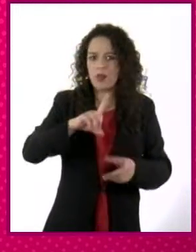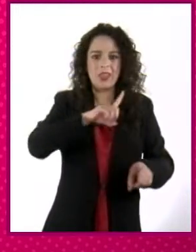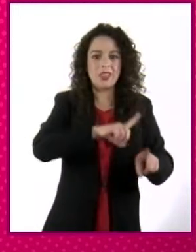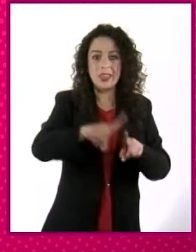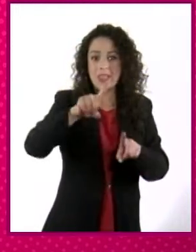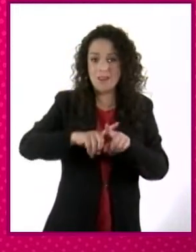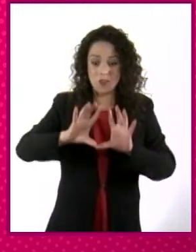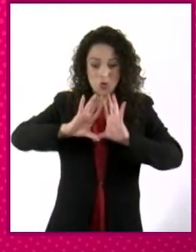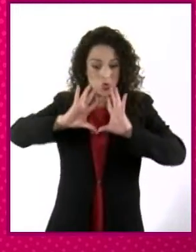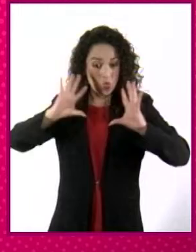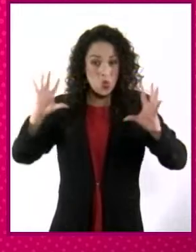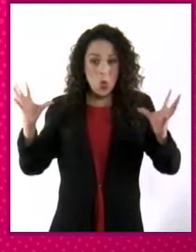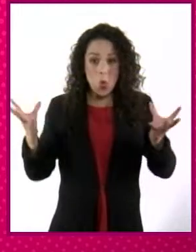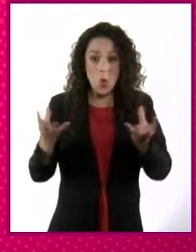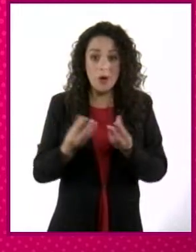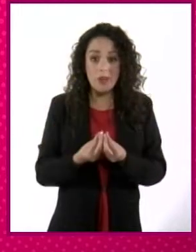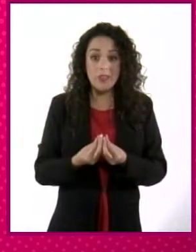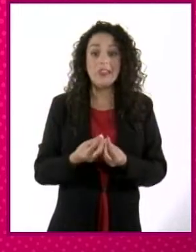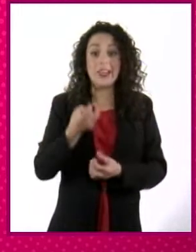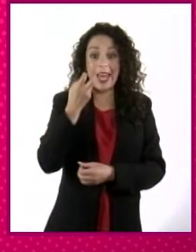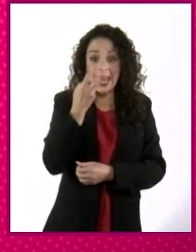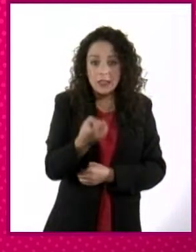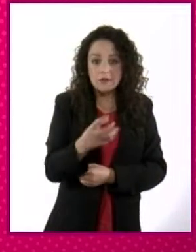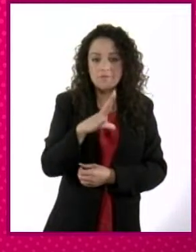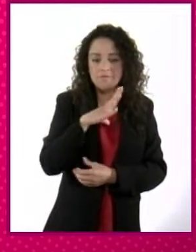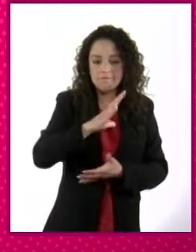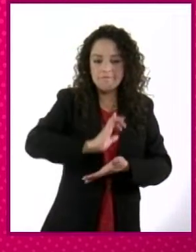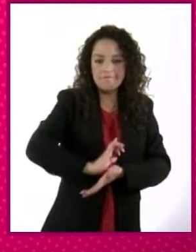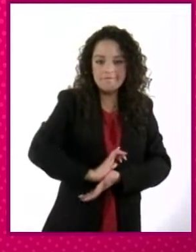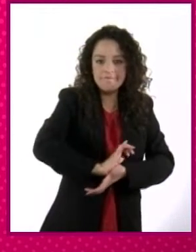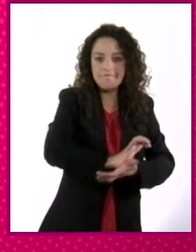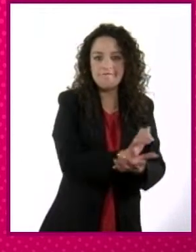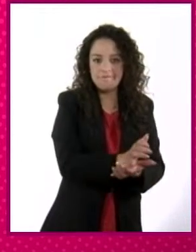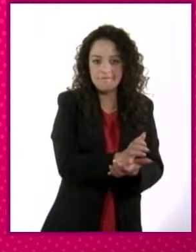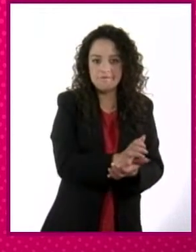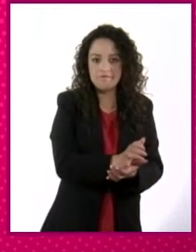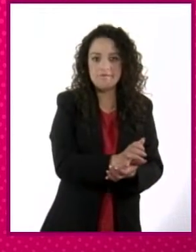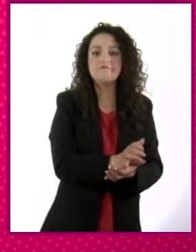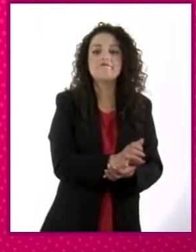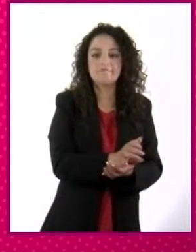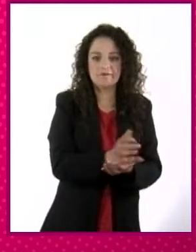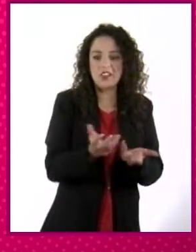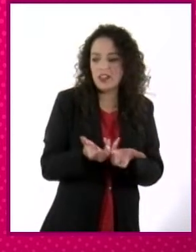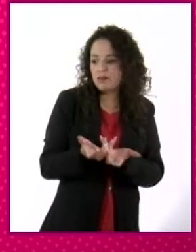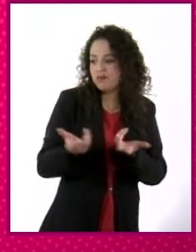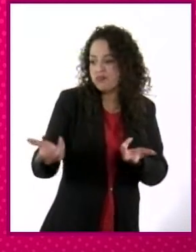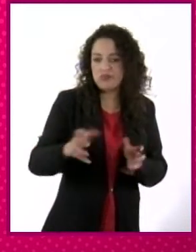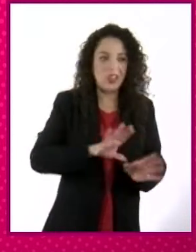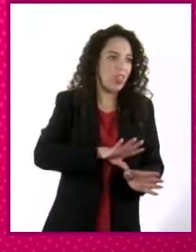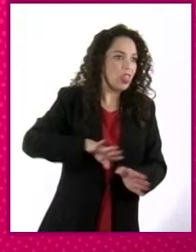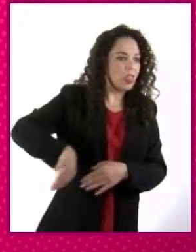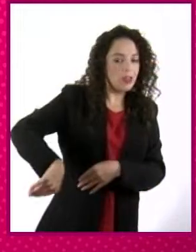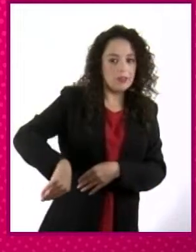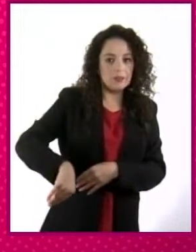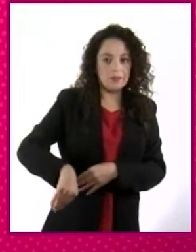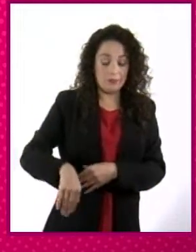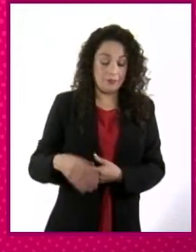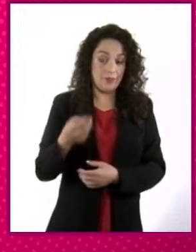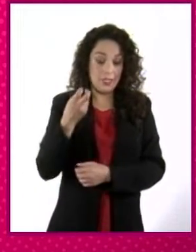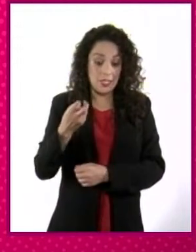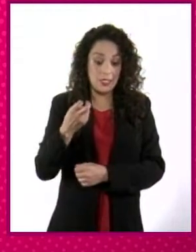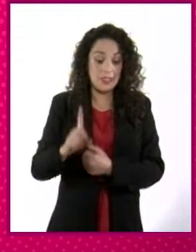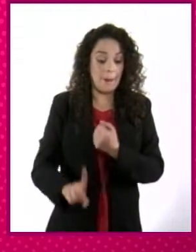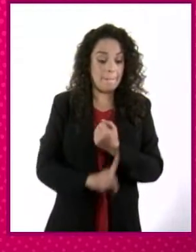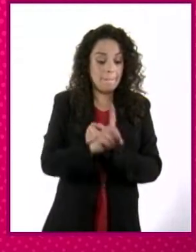eso genera exclusión. El racismo es básicamente el problema de